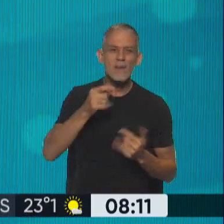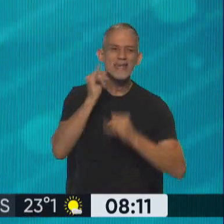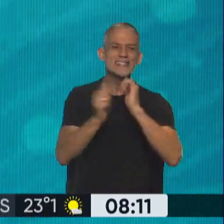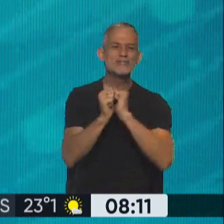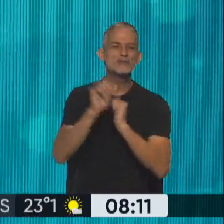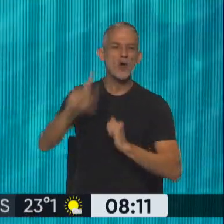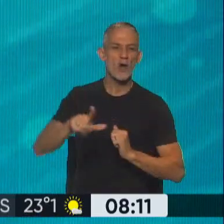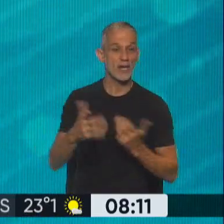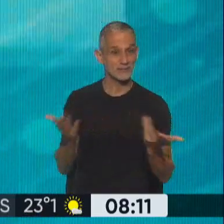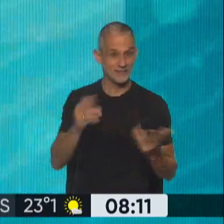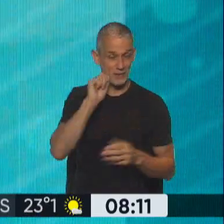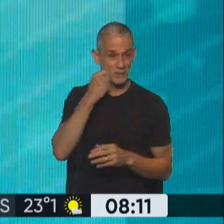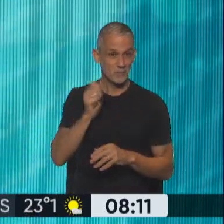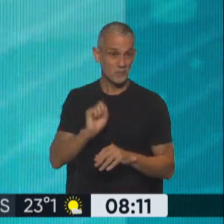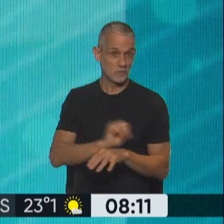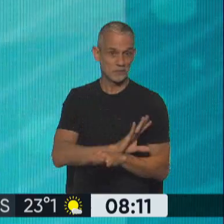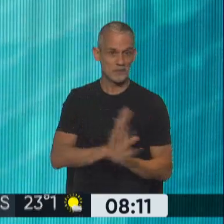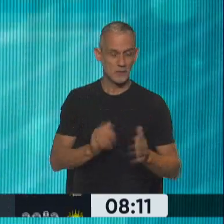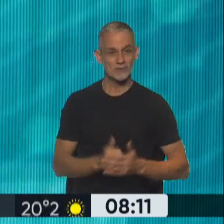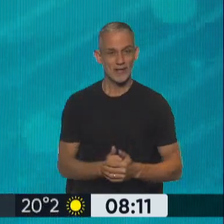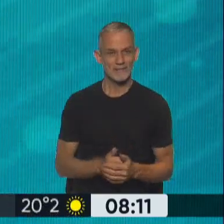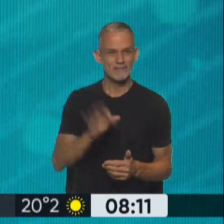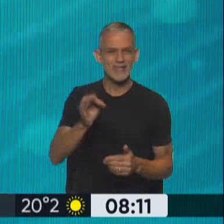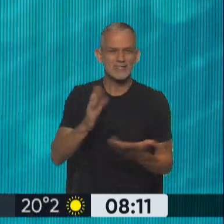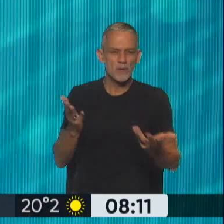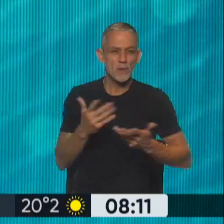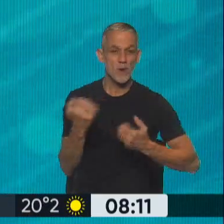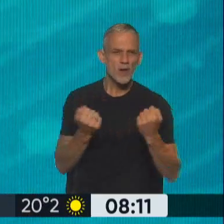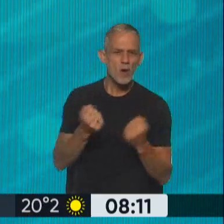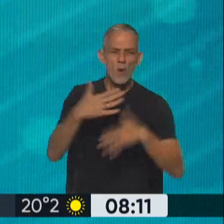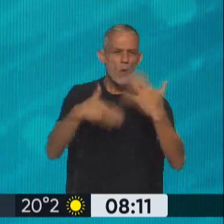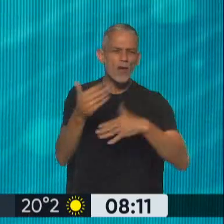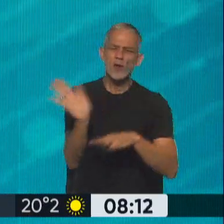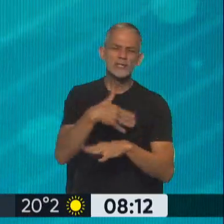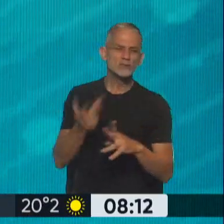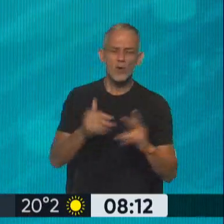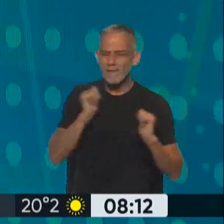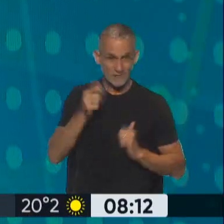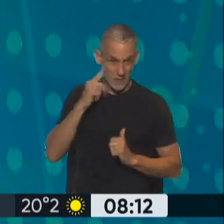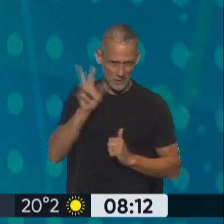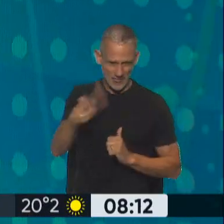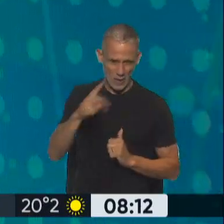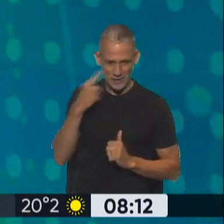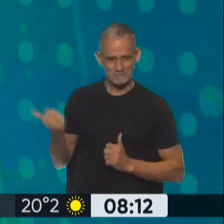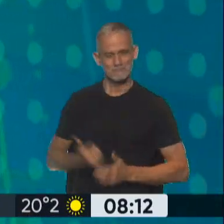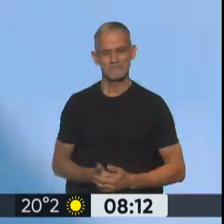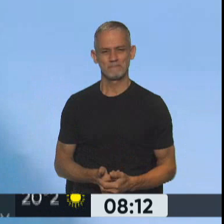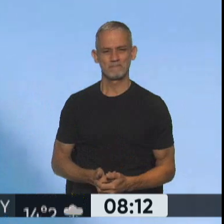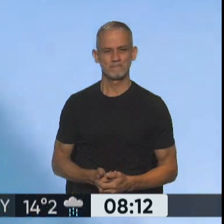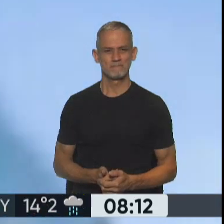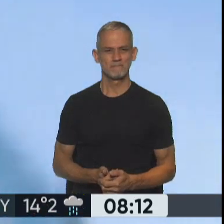Así que muy emocionante y aparte sabemos lo receptivo que son todos los jugadores te parece que veamos el video Dale